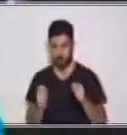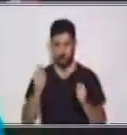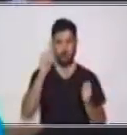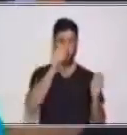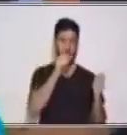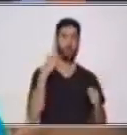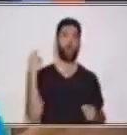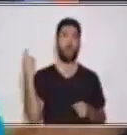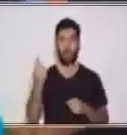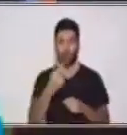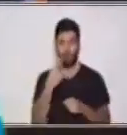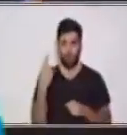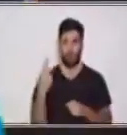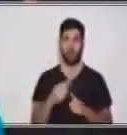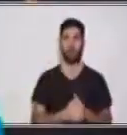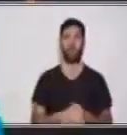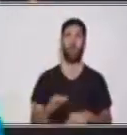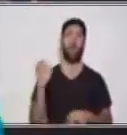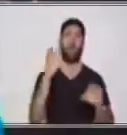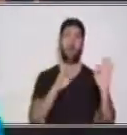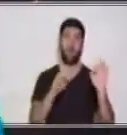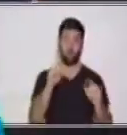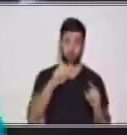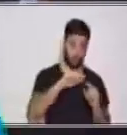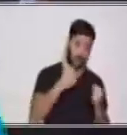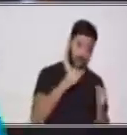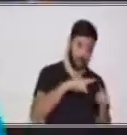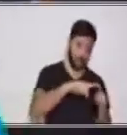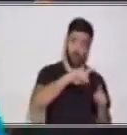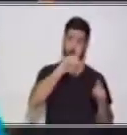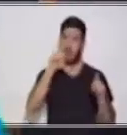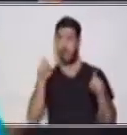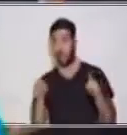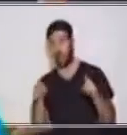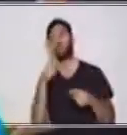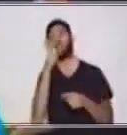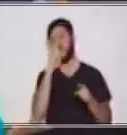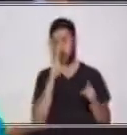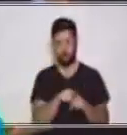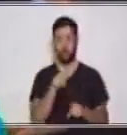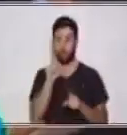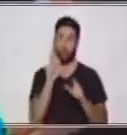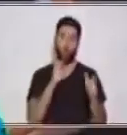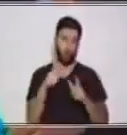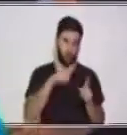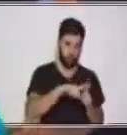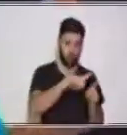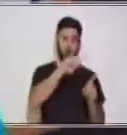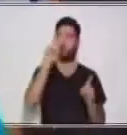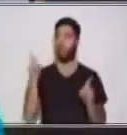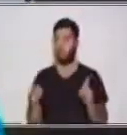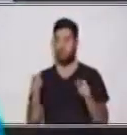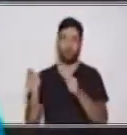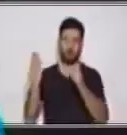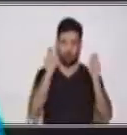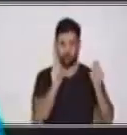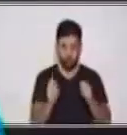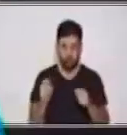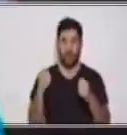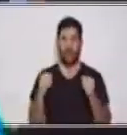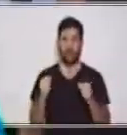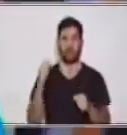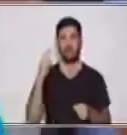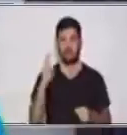manecillas del reloj. Y si lo vas a hacer a favor de las manecillas del reloj, en todo el problema lo vas a hacer de igual manera.